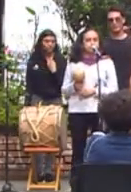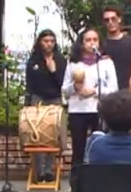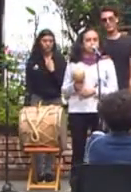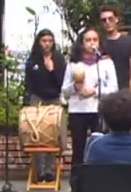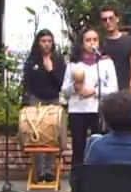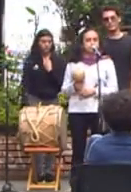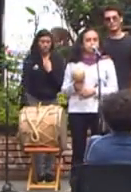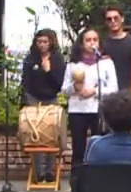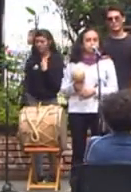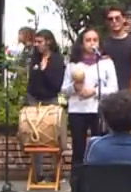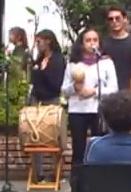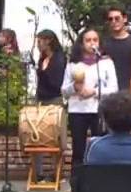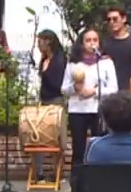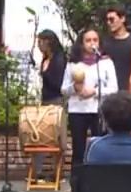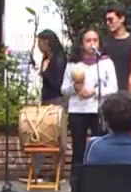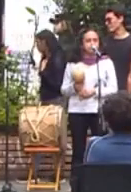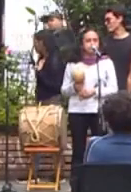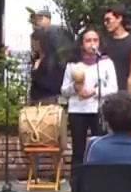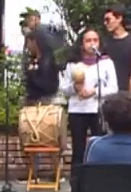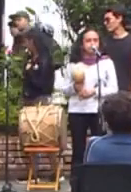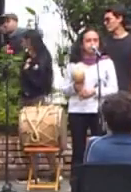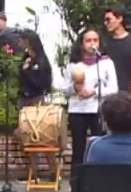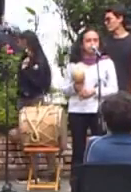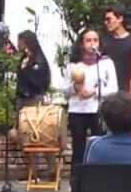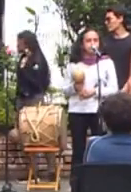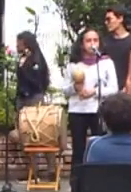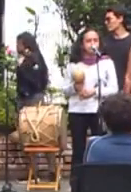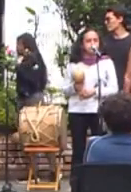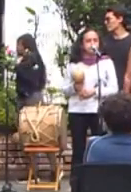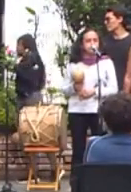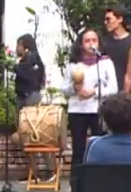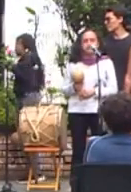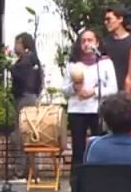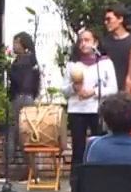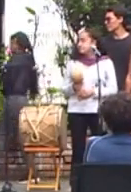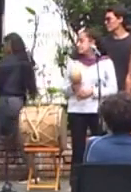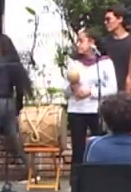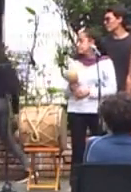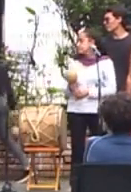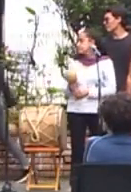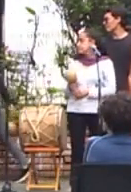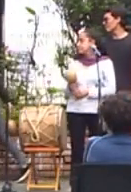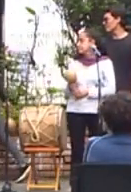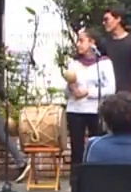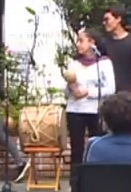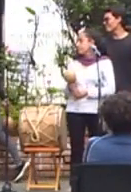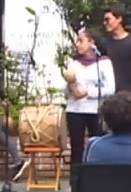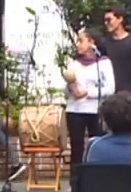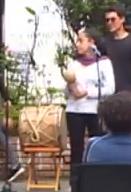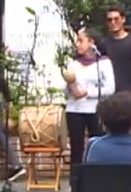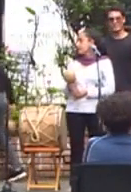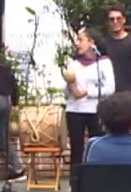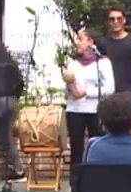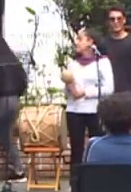grandes que lo que nos muestra la sombra. La sombra ya se va. Nos quedamos nosotros iluminando.